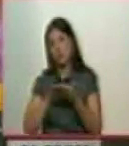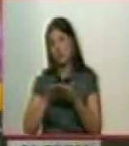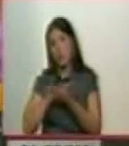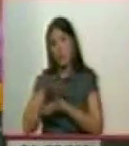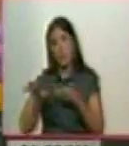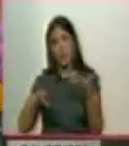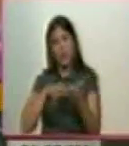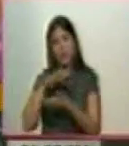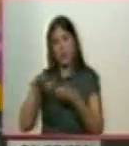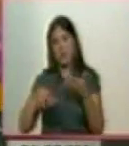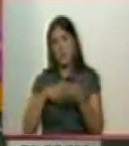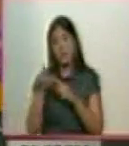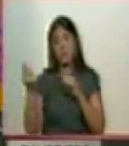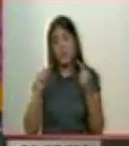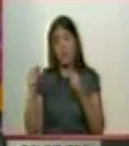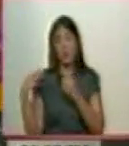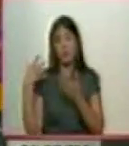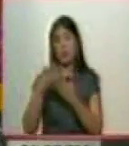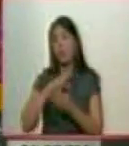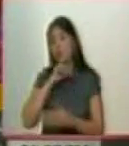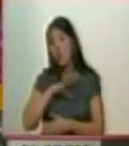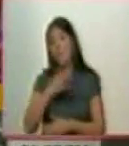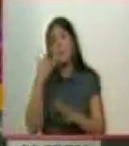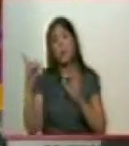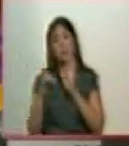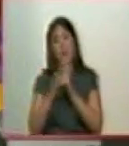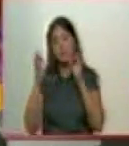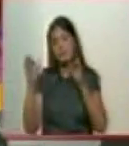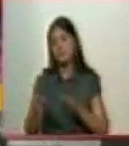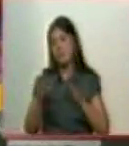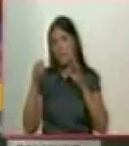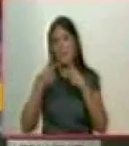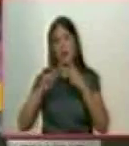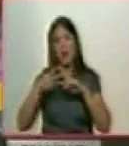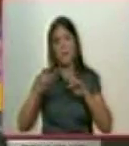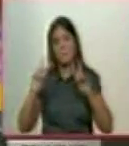esta disputa histórica por vías del derecho y siempre por vías de